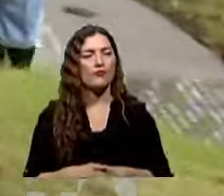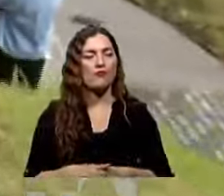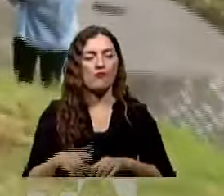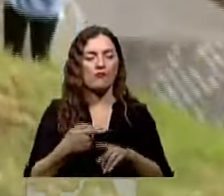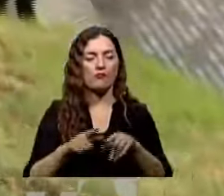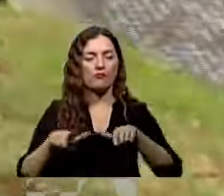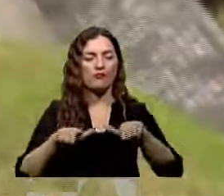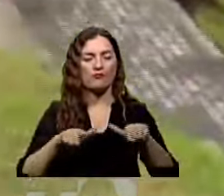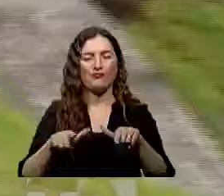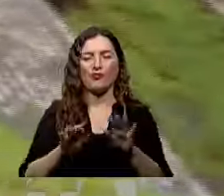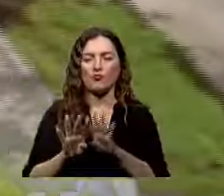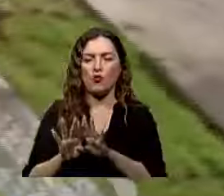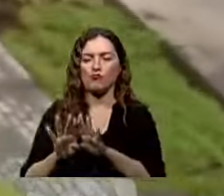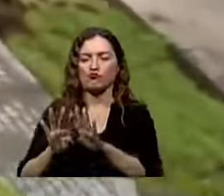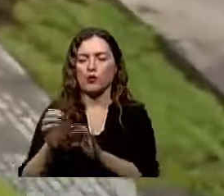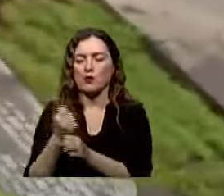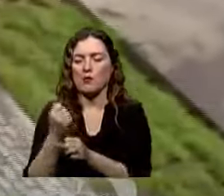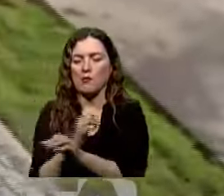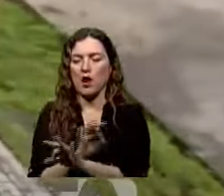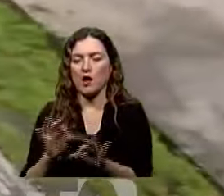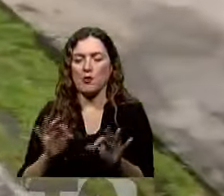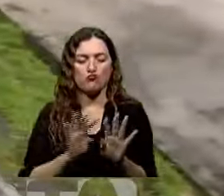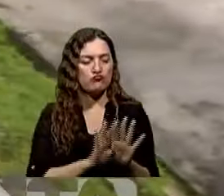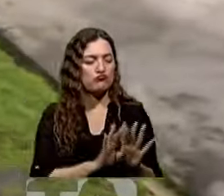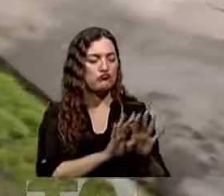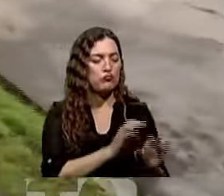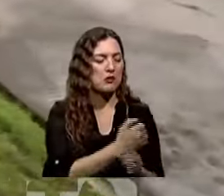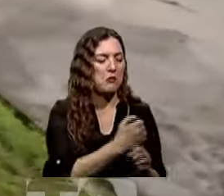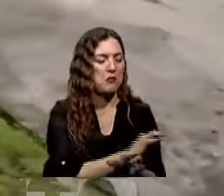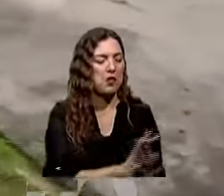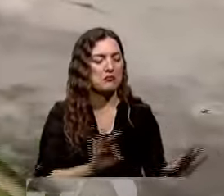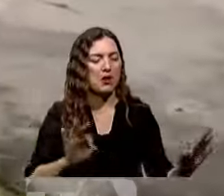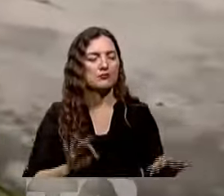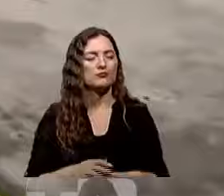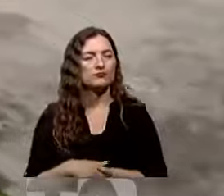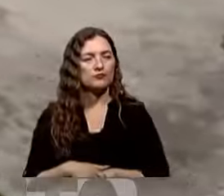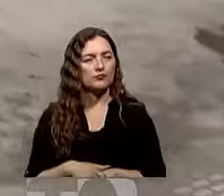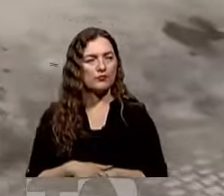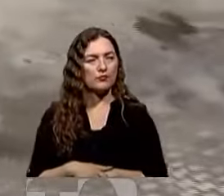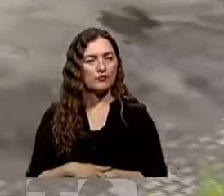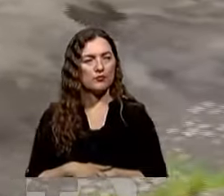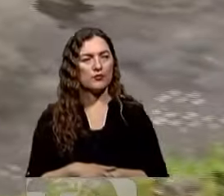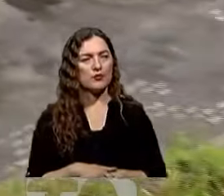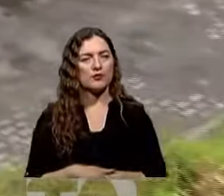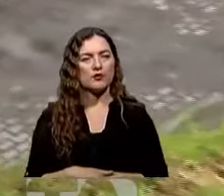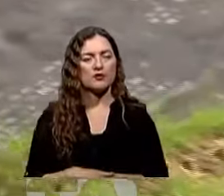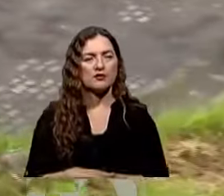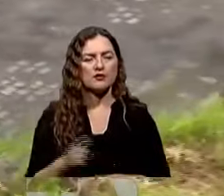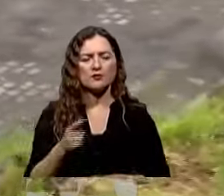puntos, realizando también una limpieza total. Conocemos que esta rehabilitación se va a realizar por